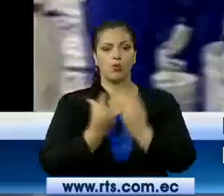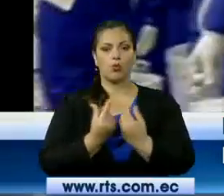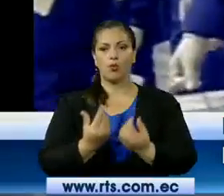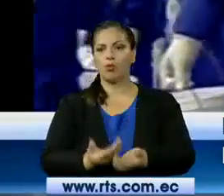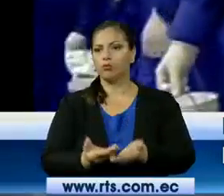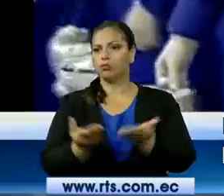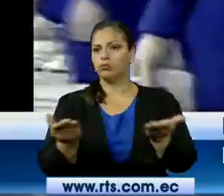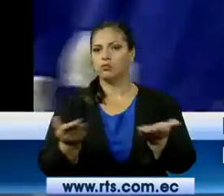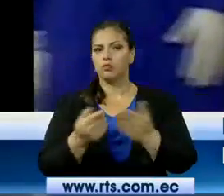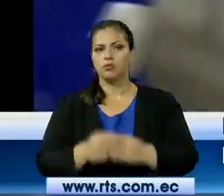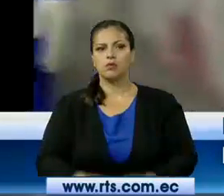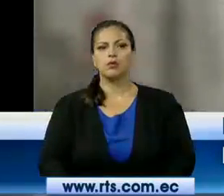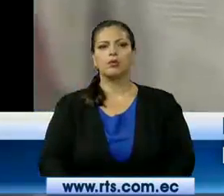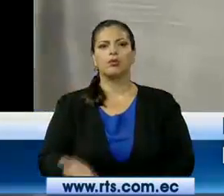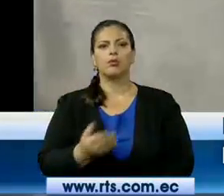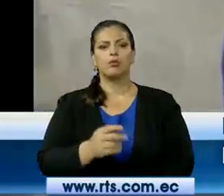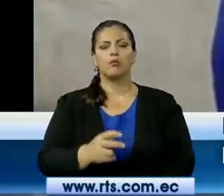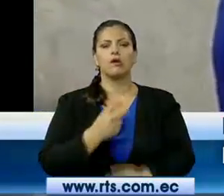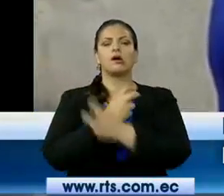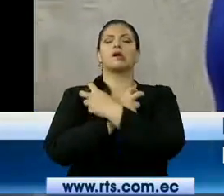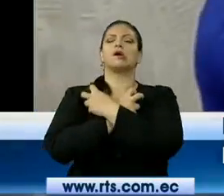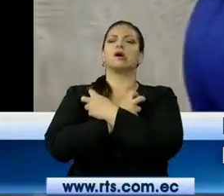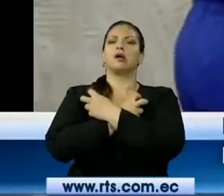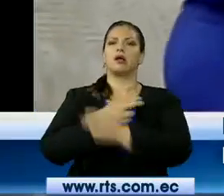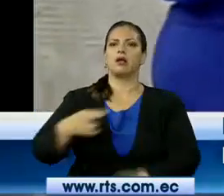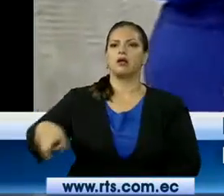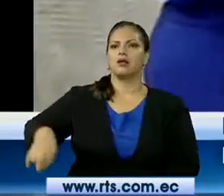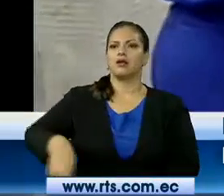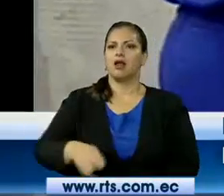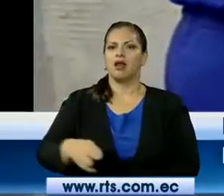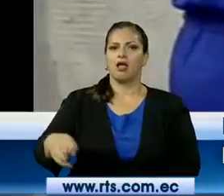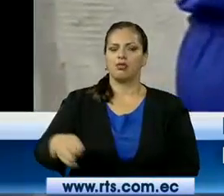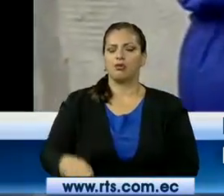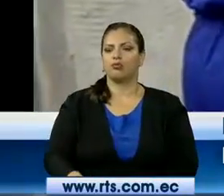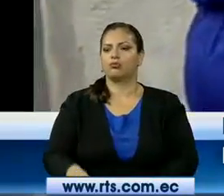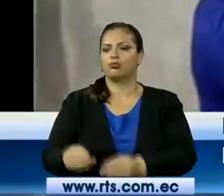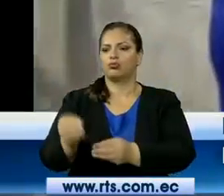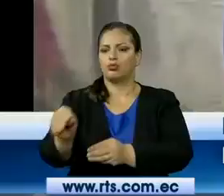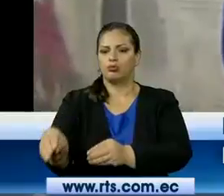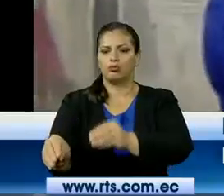tomando contacto ya con los propietarios de las viviendas para poder ingresar.